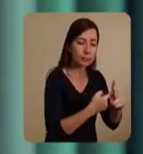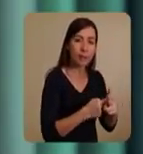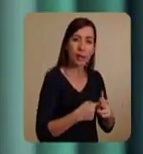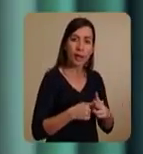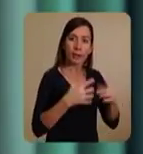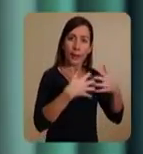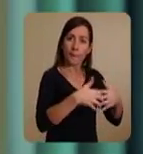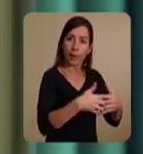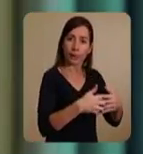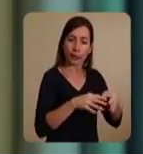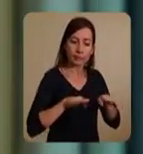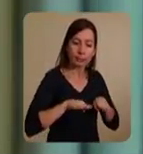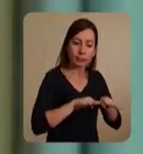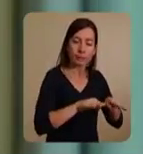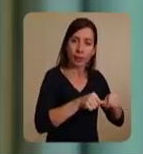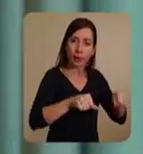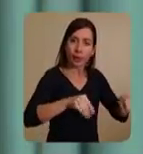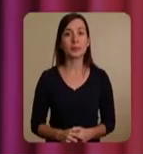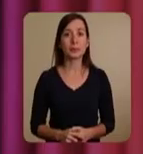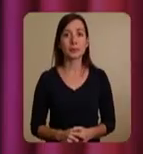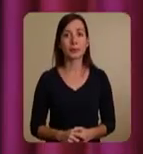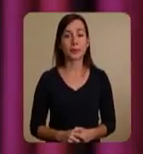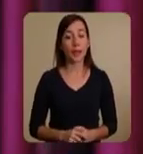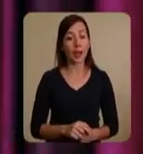y reparación de máquinas textiles,